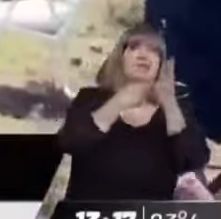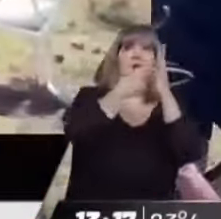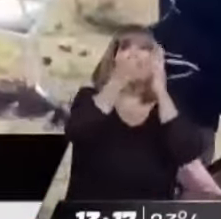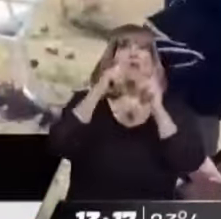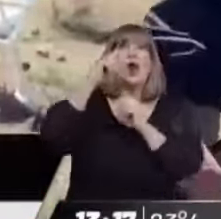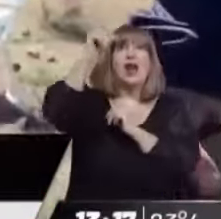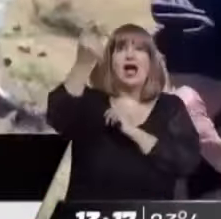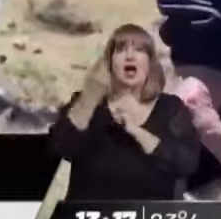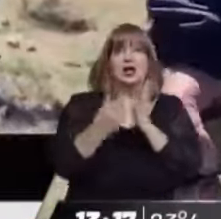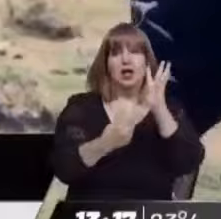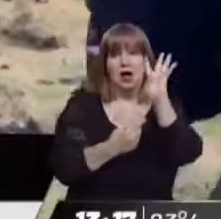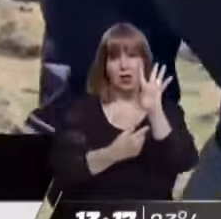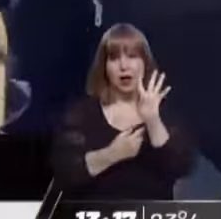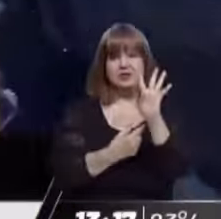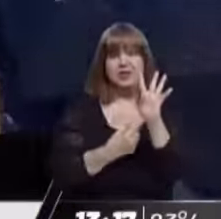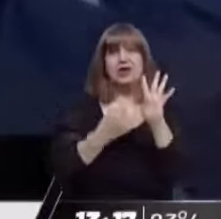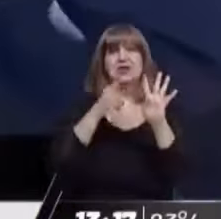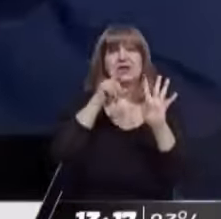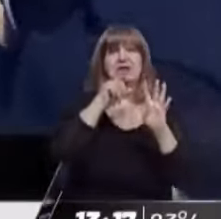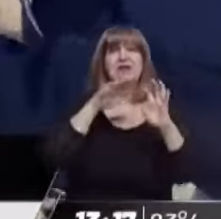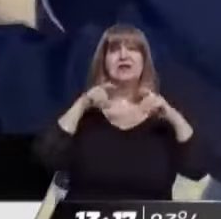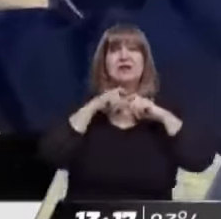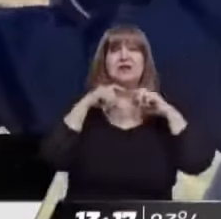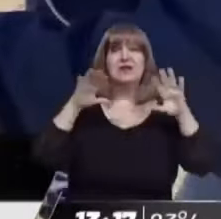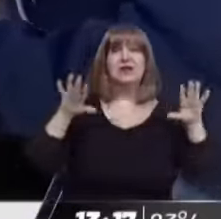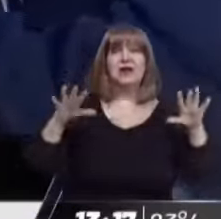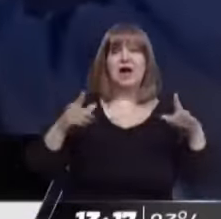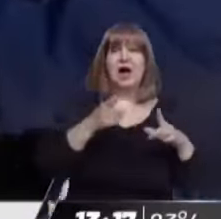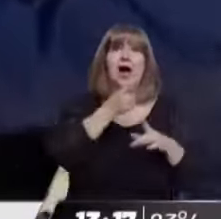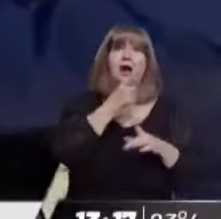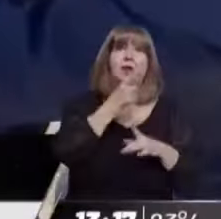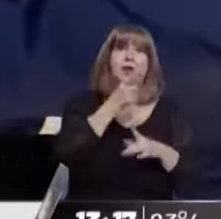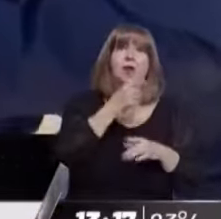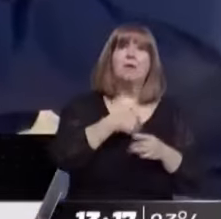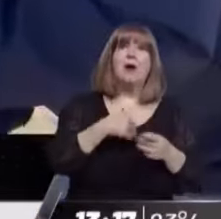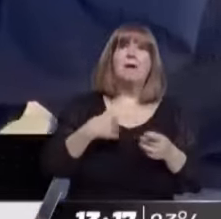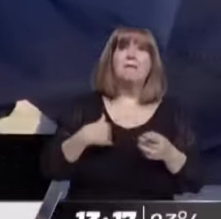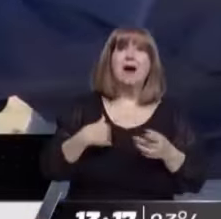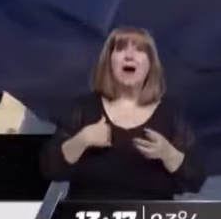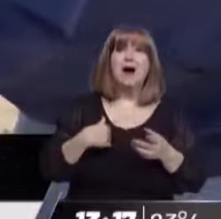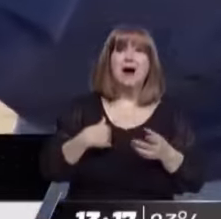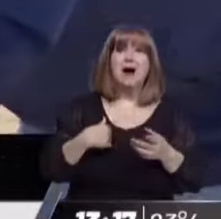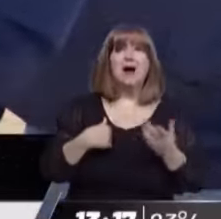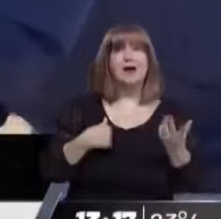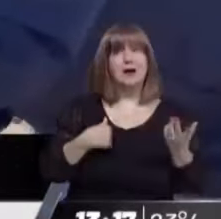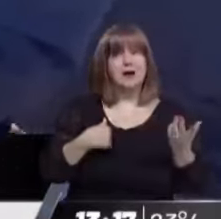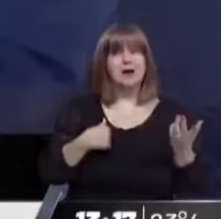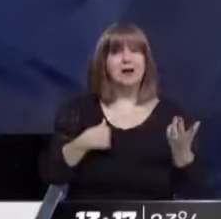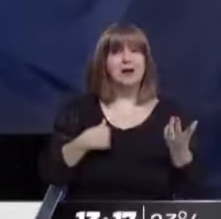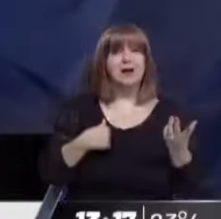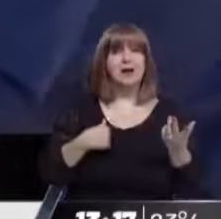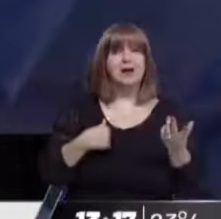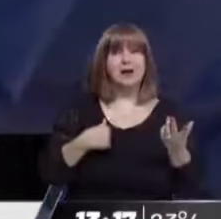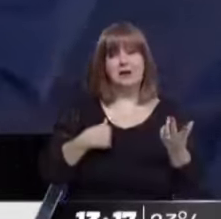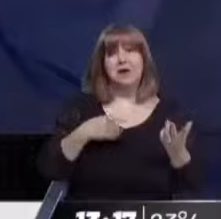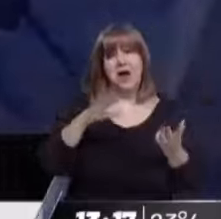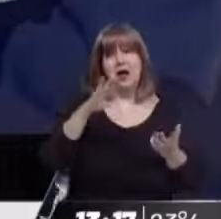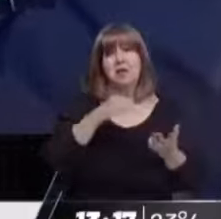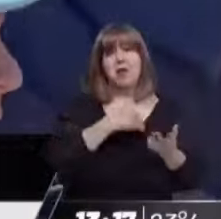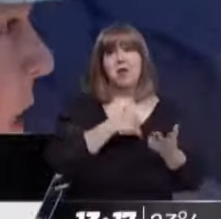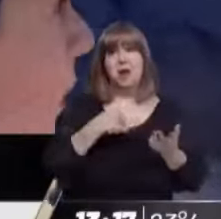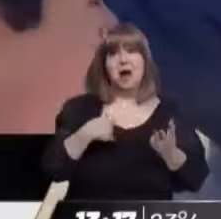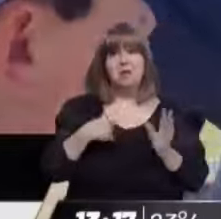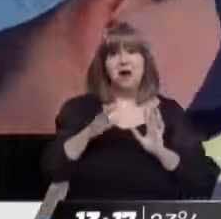muy lejos, pero se han juntado y eso me encanta. Ser una madre. Ay, ¿quizás estarán los hijos? No. ¿No? Sí. ¿Por